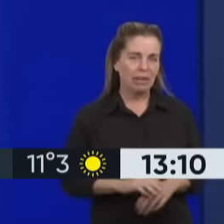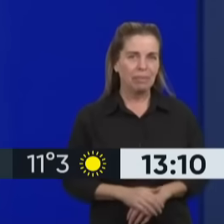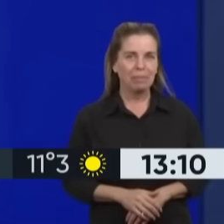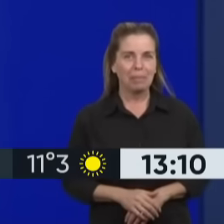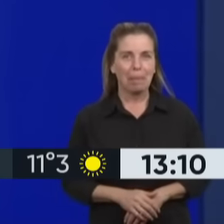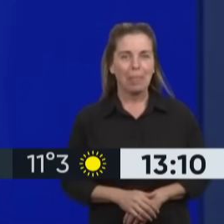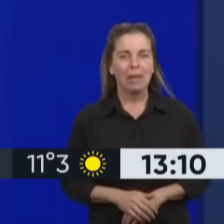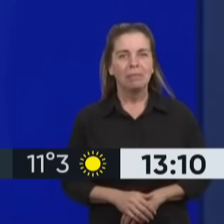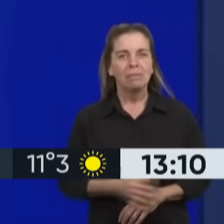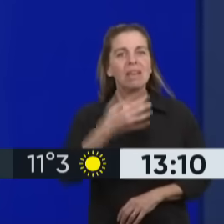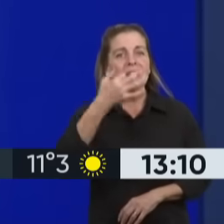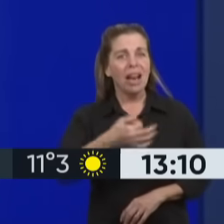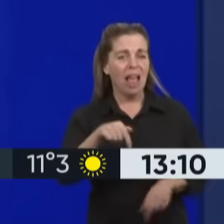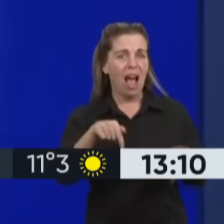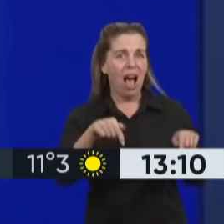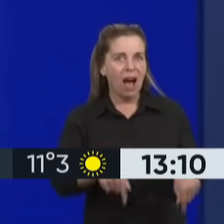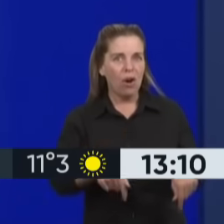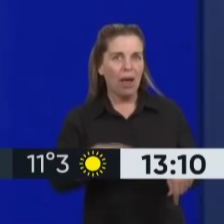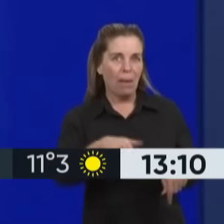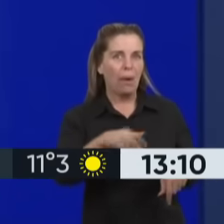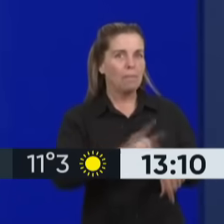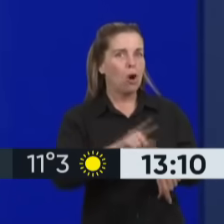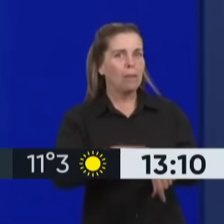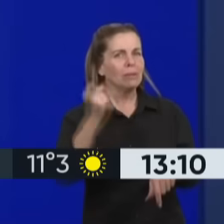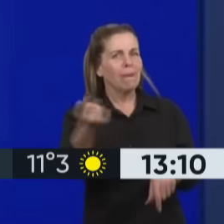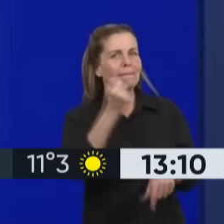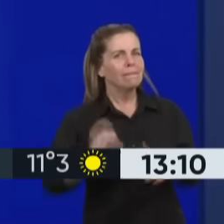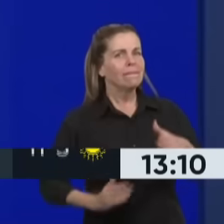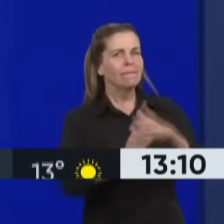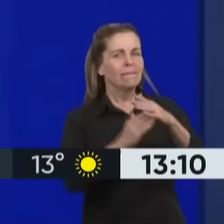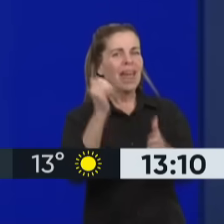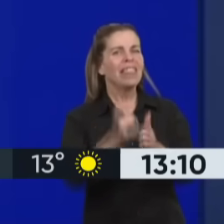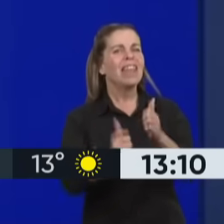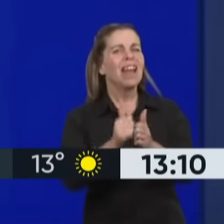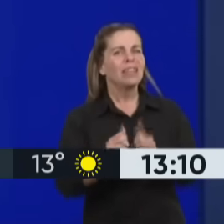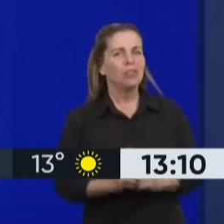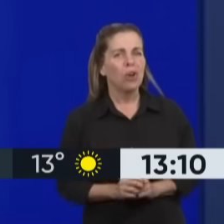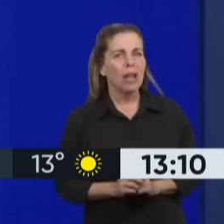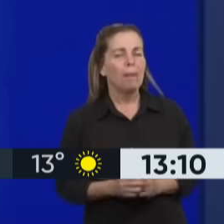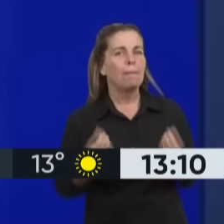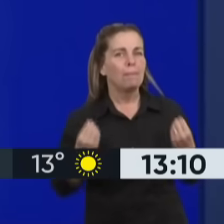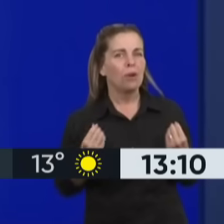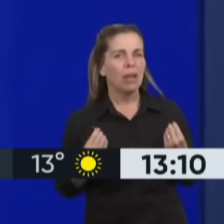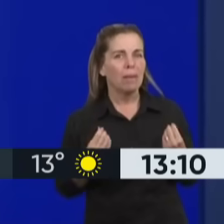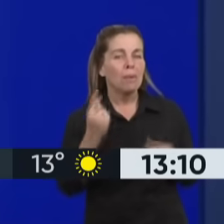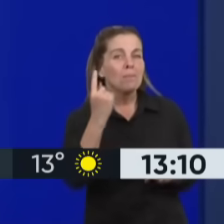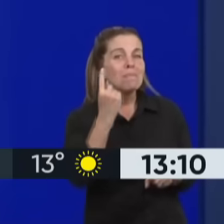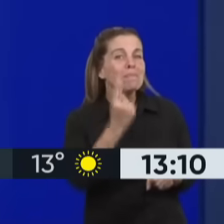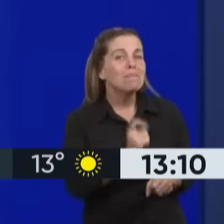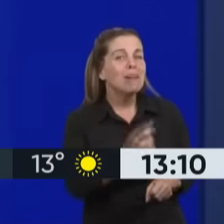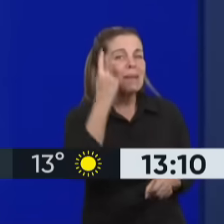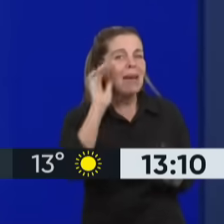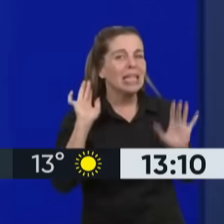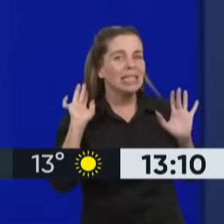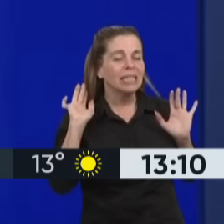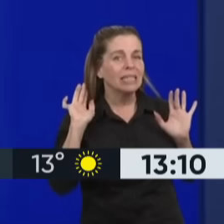Y la realidad es que estamos frente a un momento muy interesante de la historia. Por primera vez, los argentinos